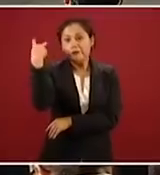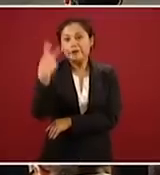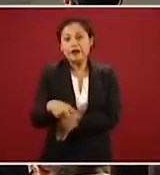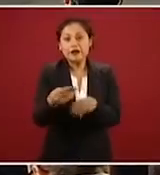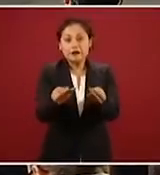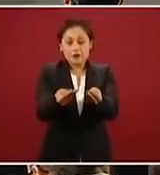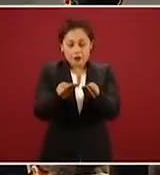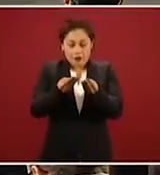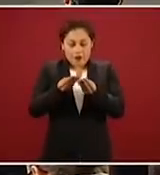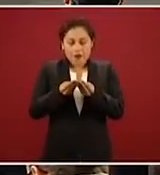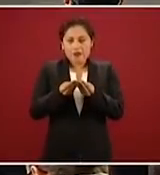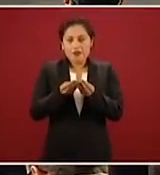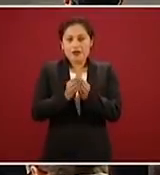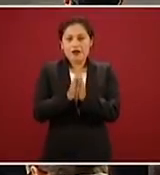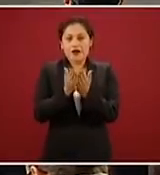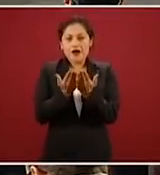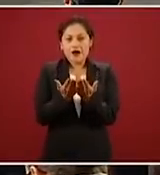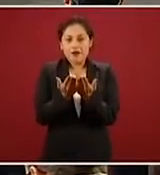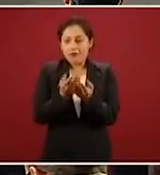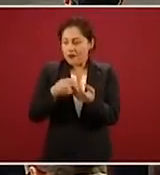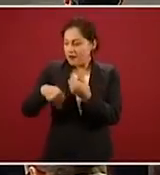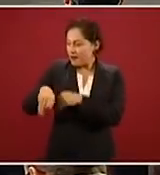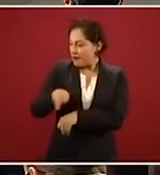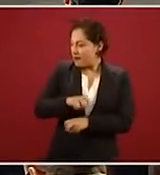daba a los niños.